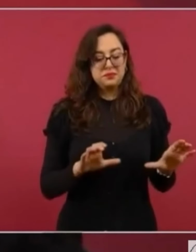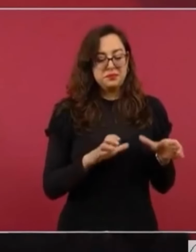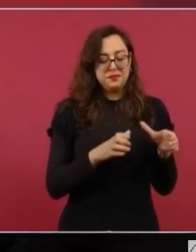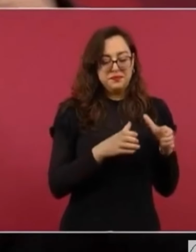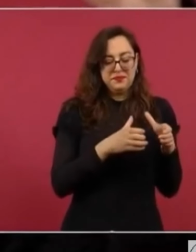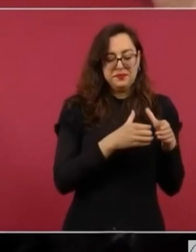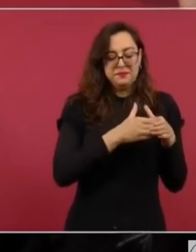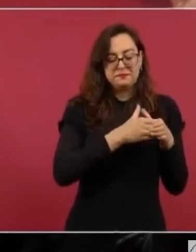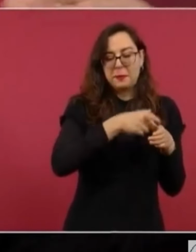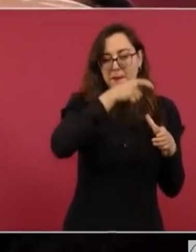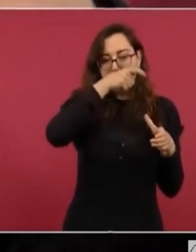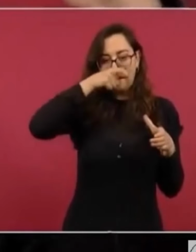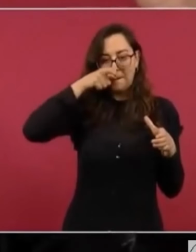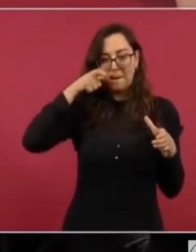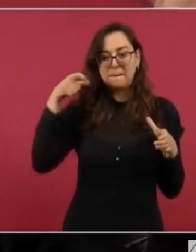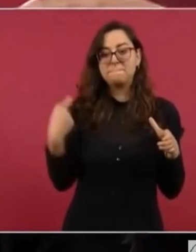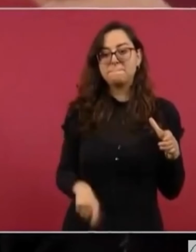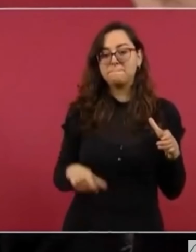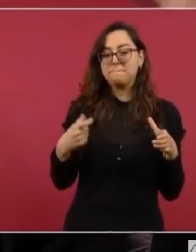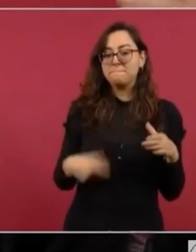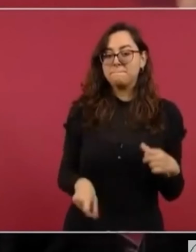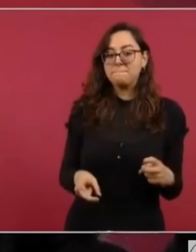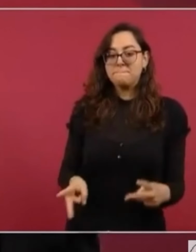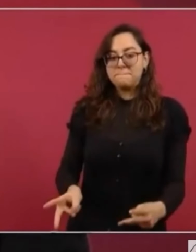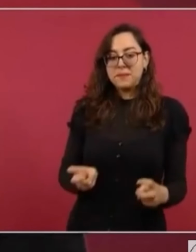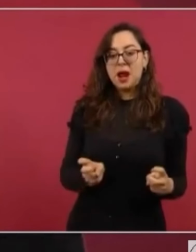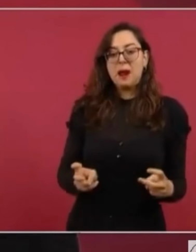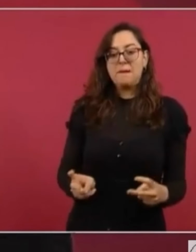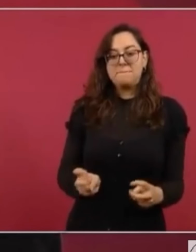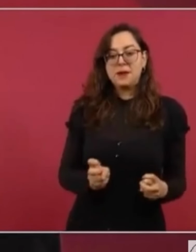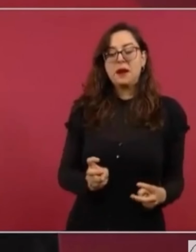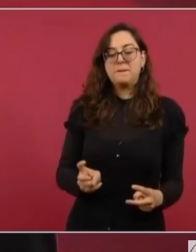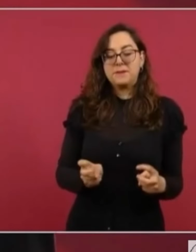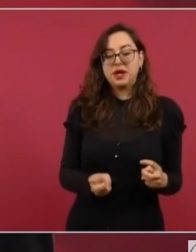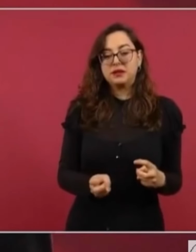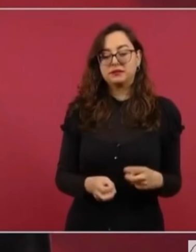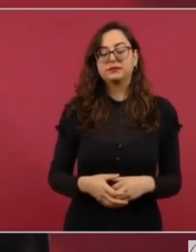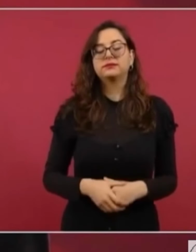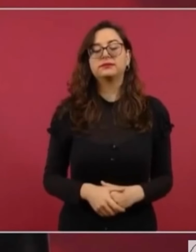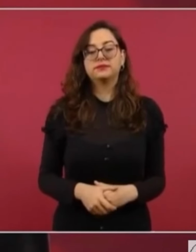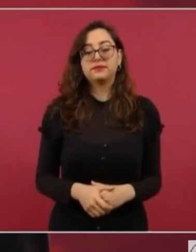Y se crearon todas estas nuevas políticas públicas.